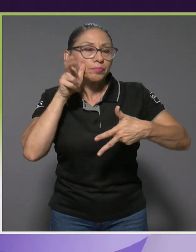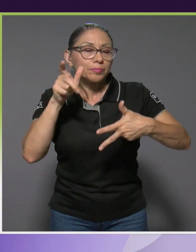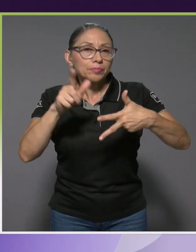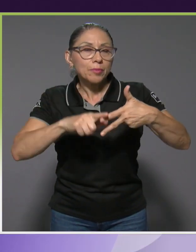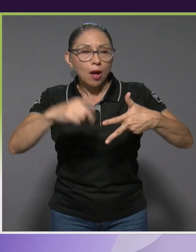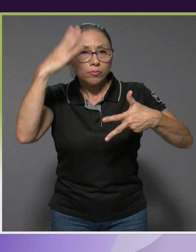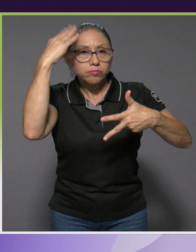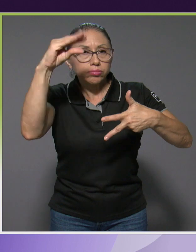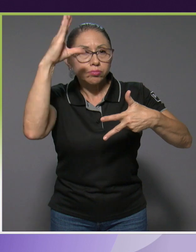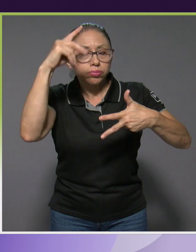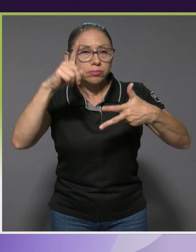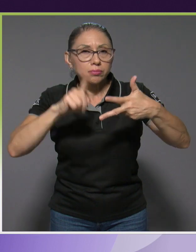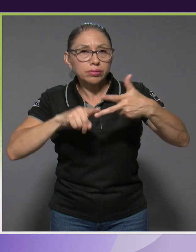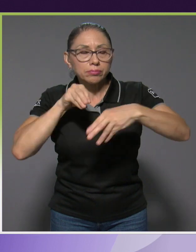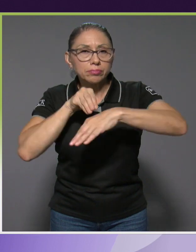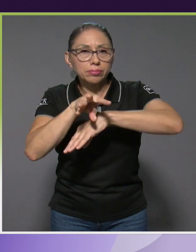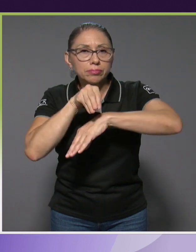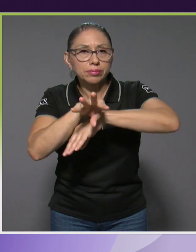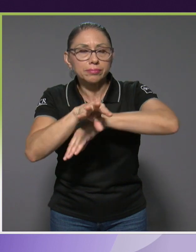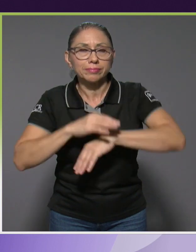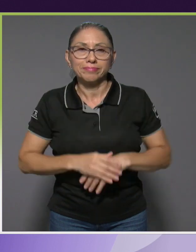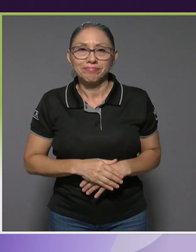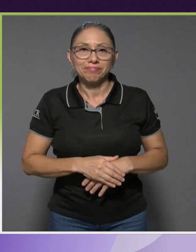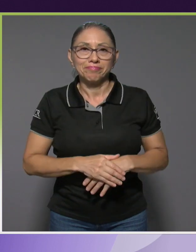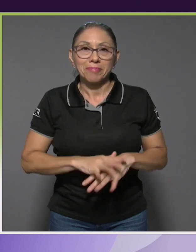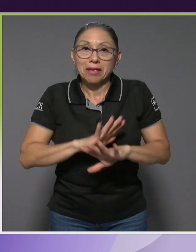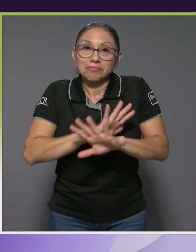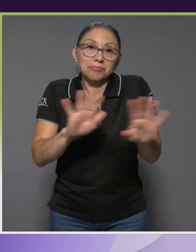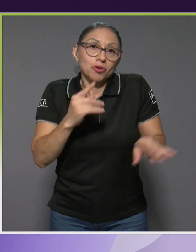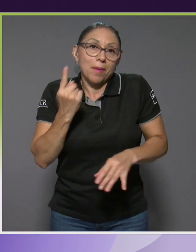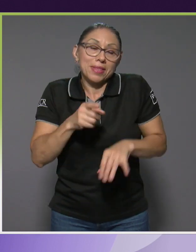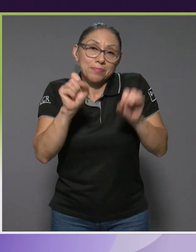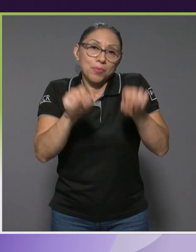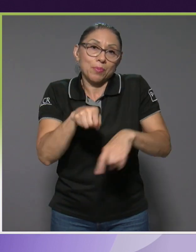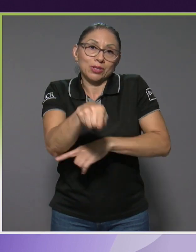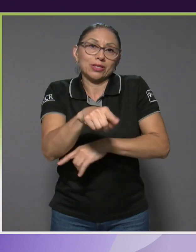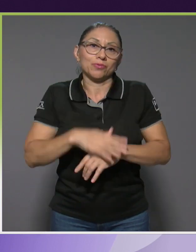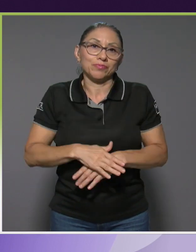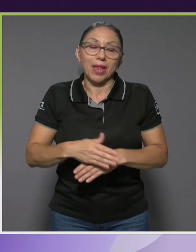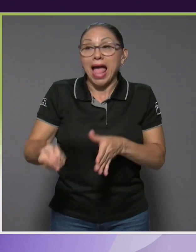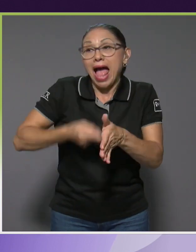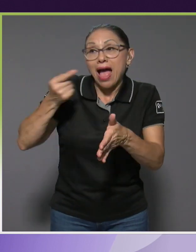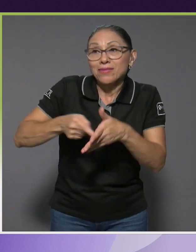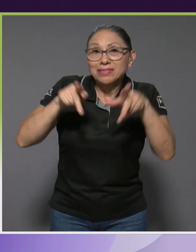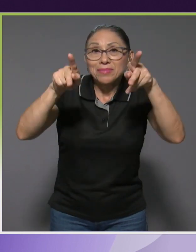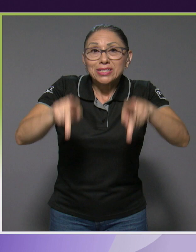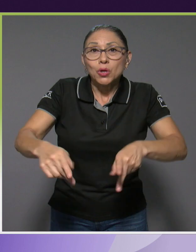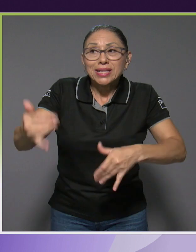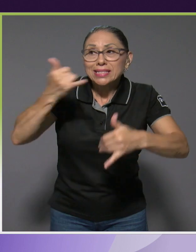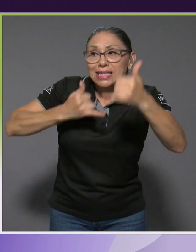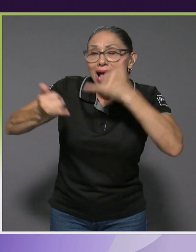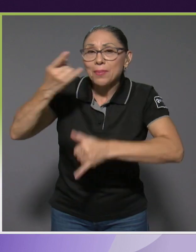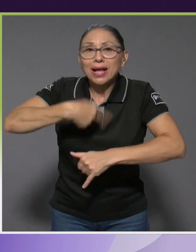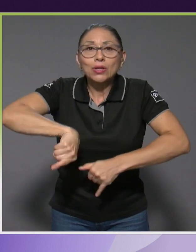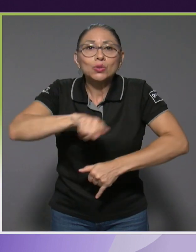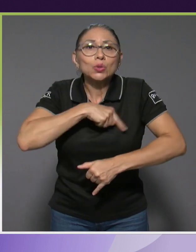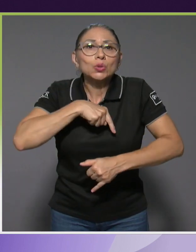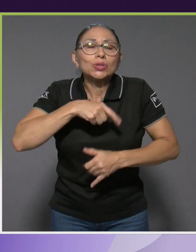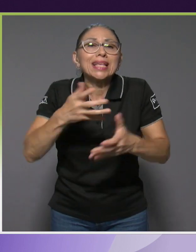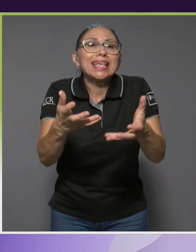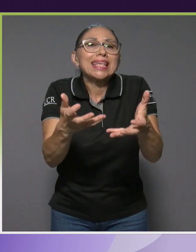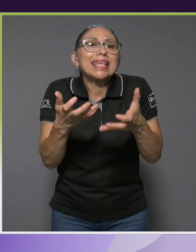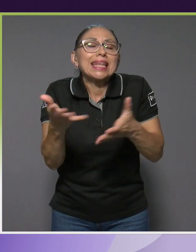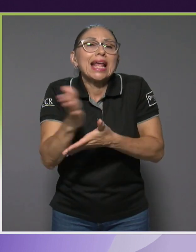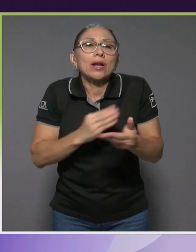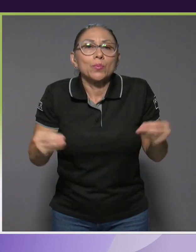informar y orientar, ¿verdad? Y hasta ahí podemos llegar. Muchas veces personas nos llaman requiriéndonos algo más,